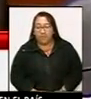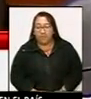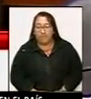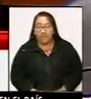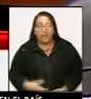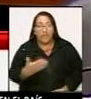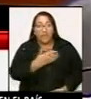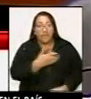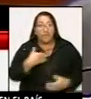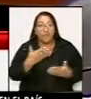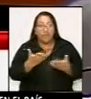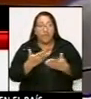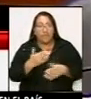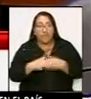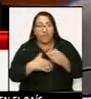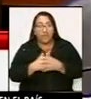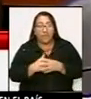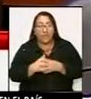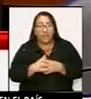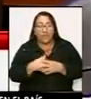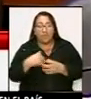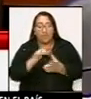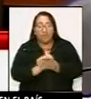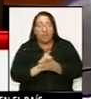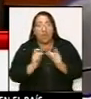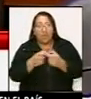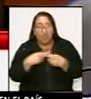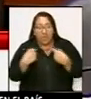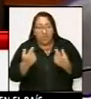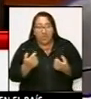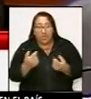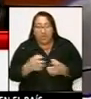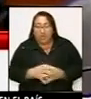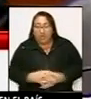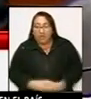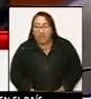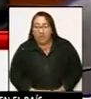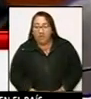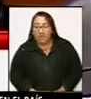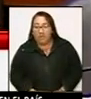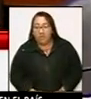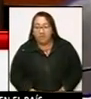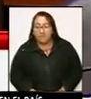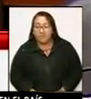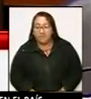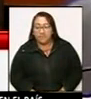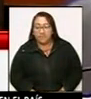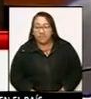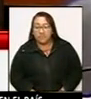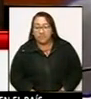pedir más que todo a mis colegas parlamentarias, como también a los